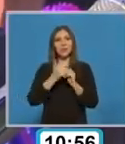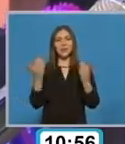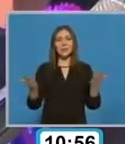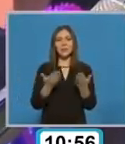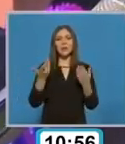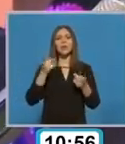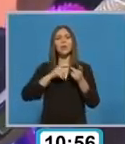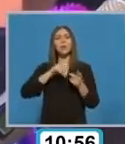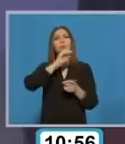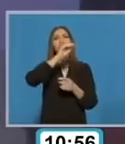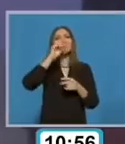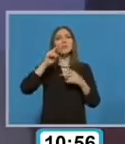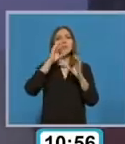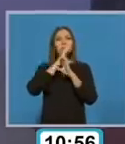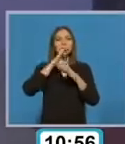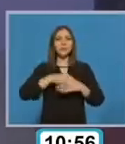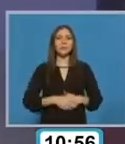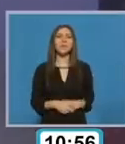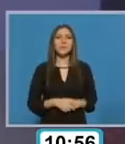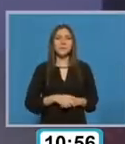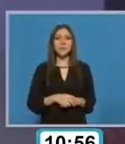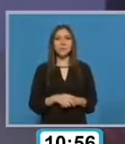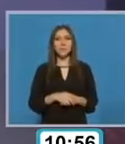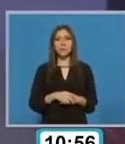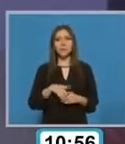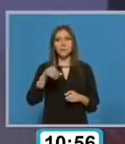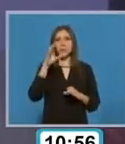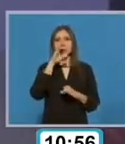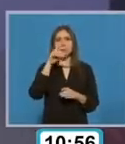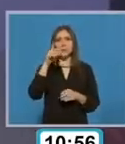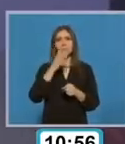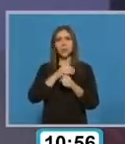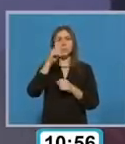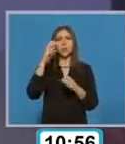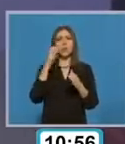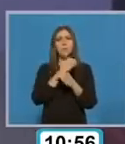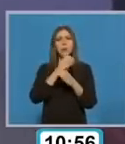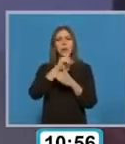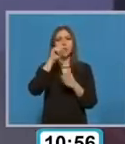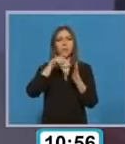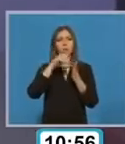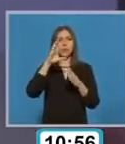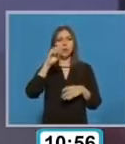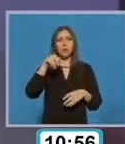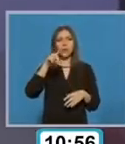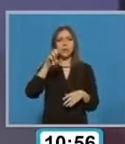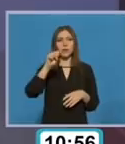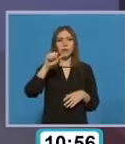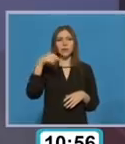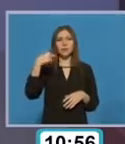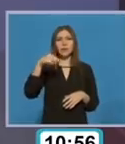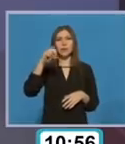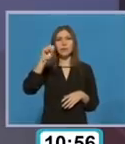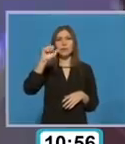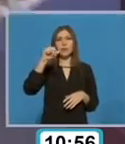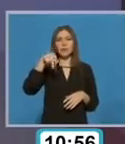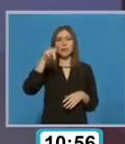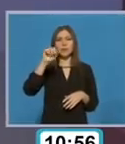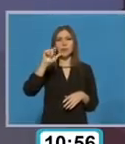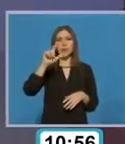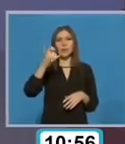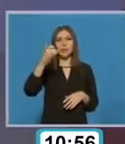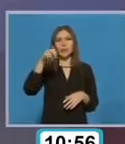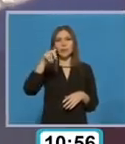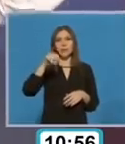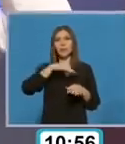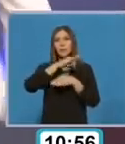se están presentando ustedes? Nos estamos presentando en un bar de la Condesa. Ajá. Se llama Santa Leyenda, así que todos